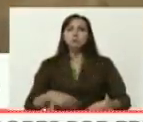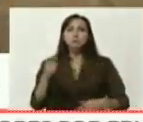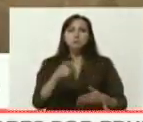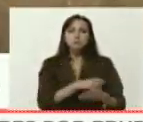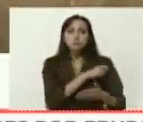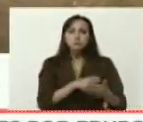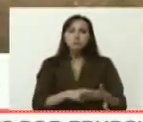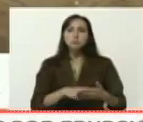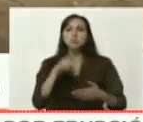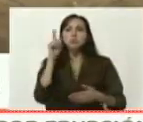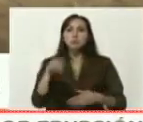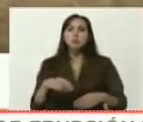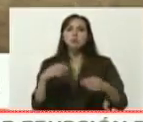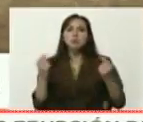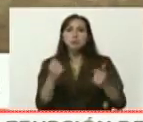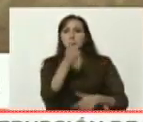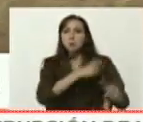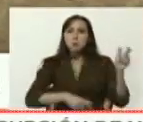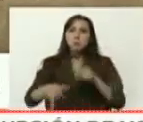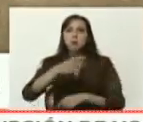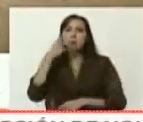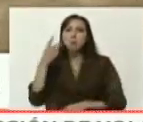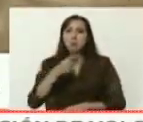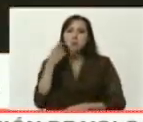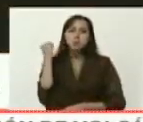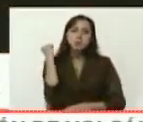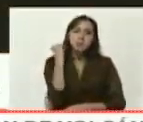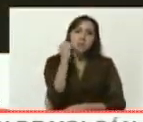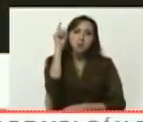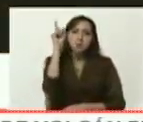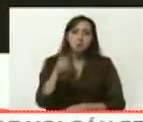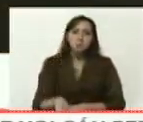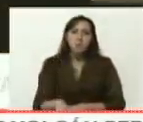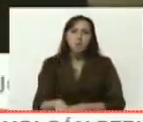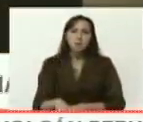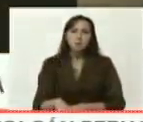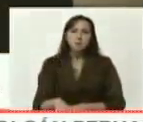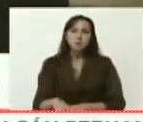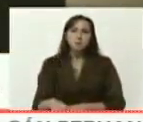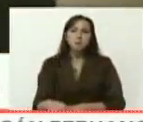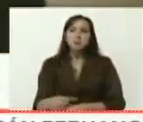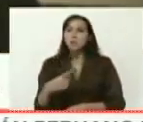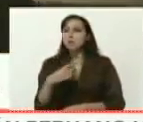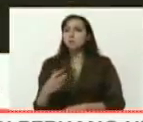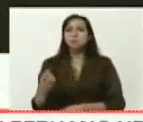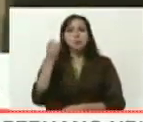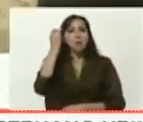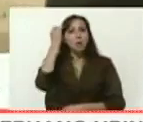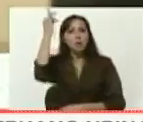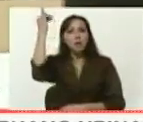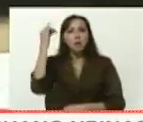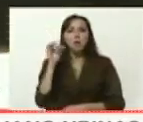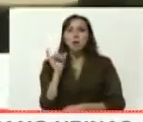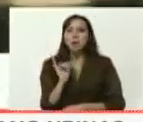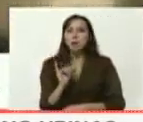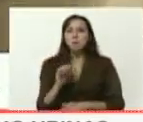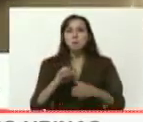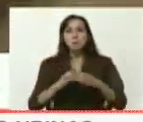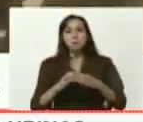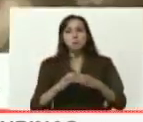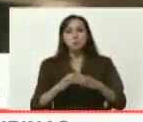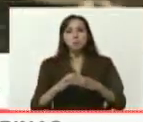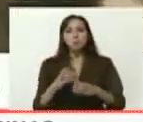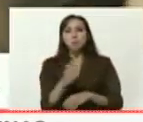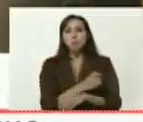y asesinatos a dirigentes políticos que iban en contra del sistema de gobierno. Sin embargo, debido al ímpetu y la